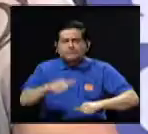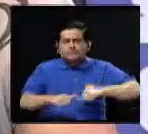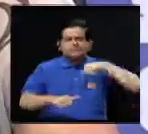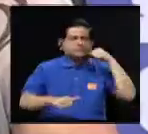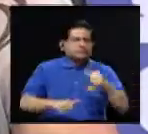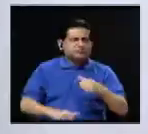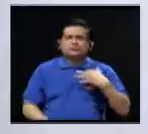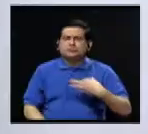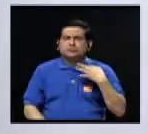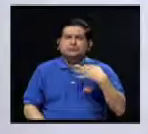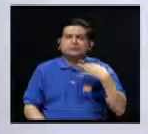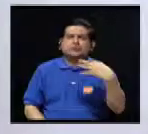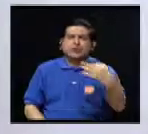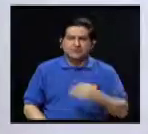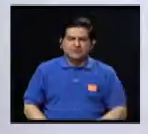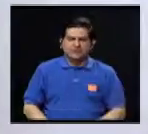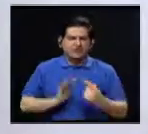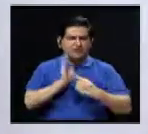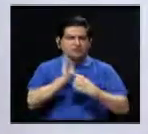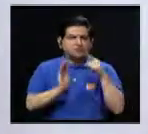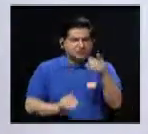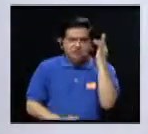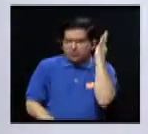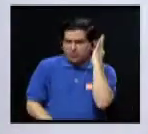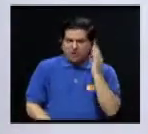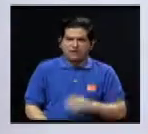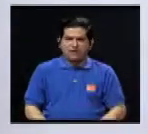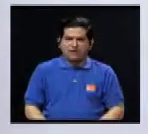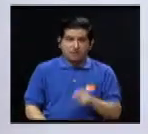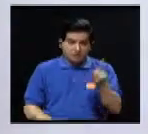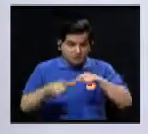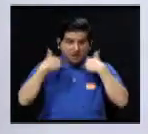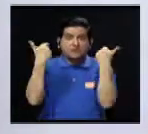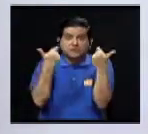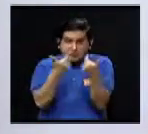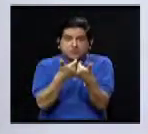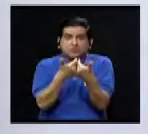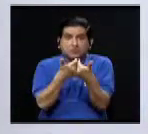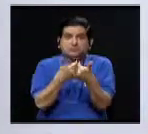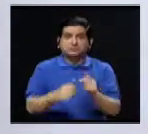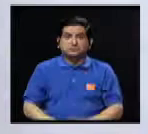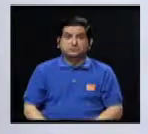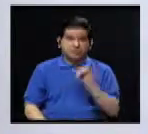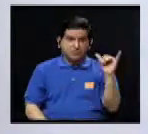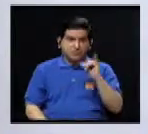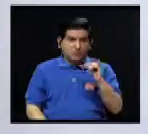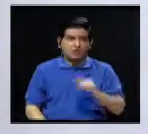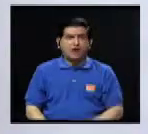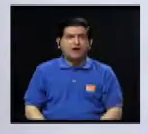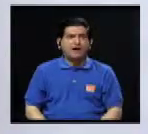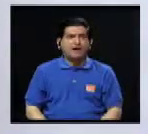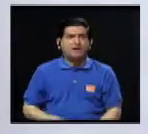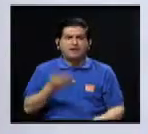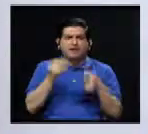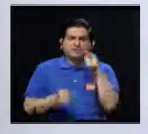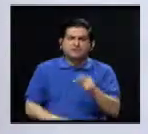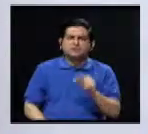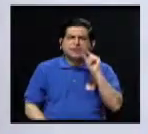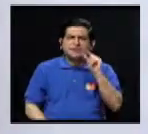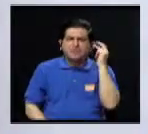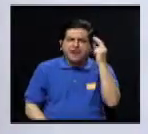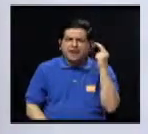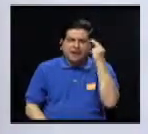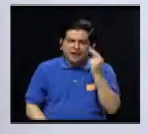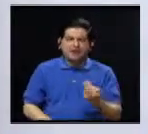de todos los días, retratar a estas mujeres, a estos grupos. Y también para, tal vez que hicieras una pequeña